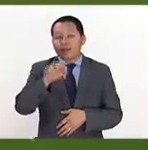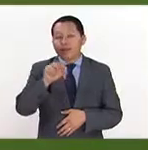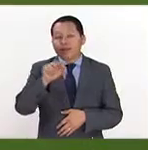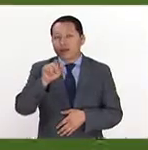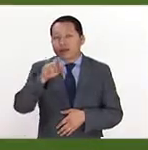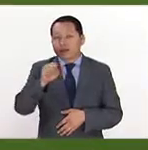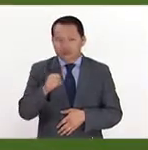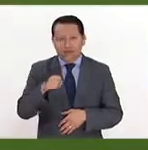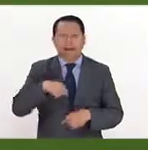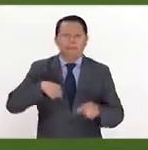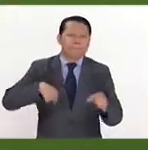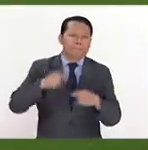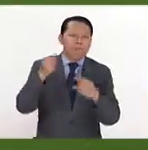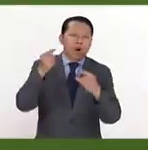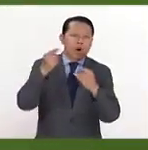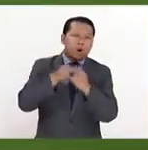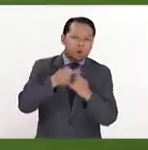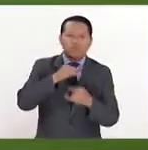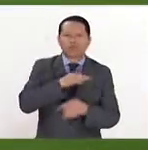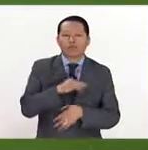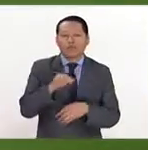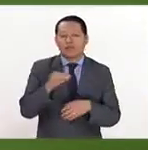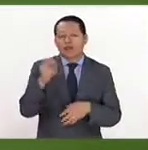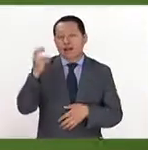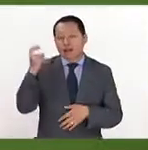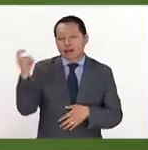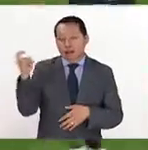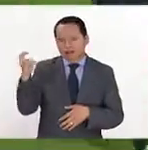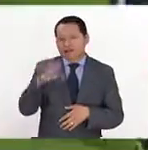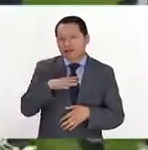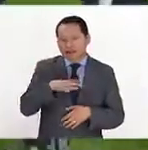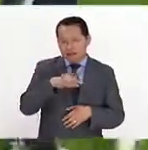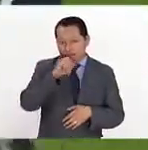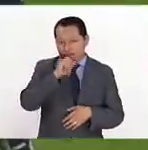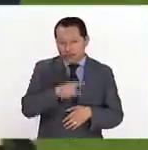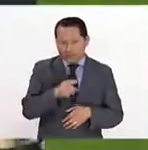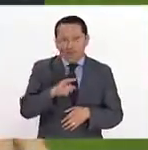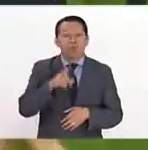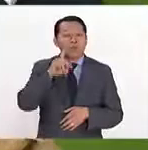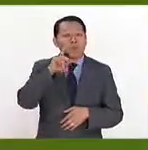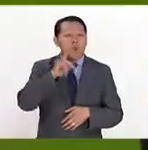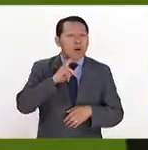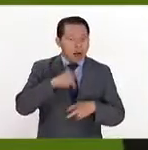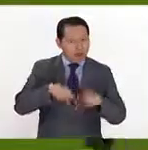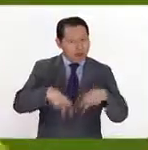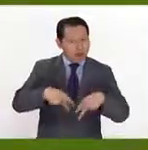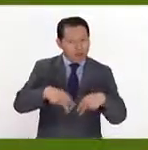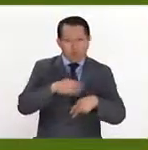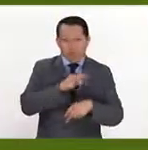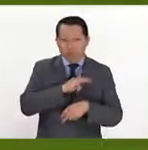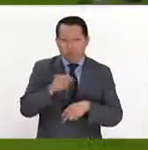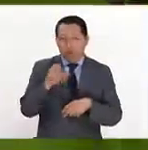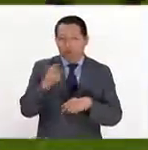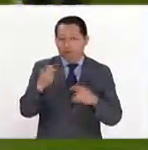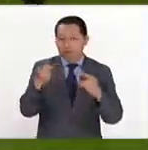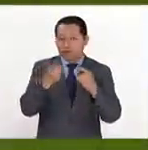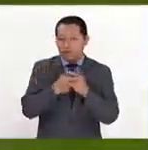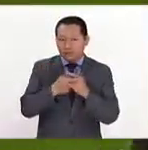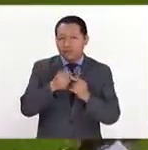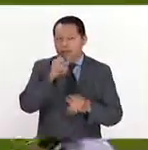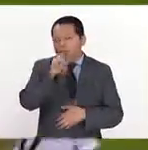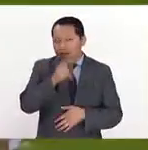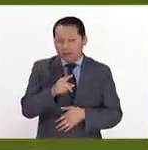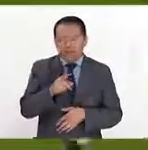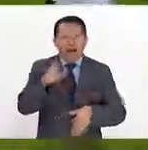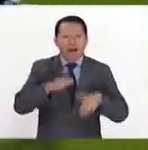le pega bonito a la pelota, ahí está el nivel que tiene el fútbol femenino mexicano de estos goles, a veces ni siquiera